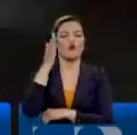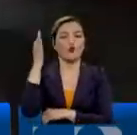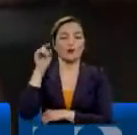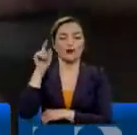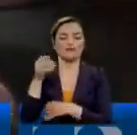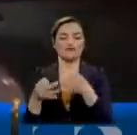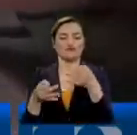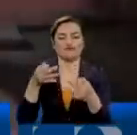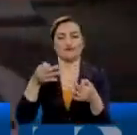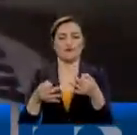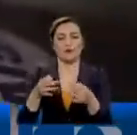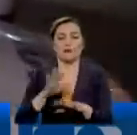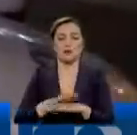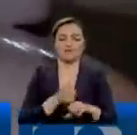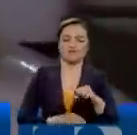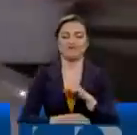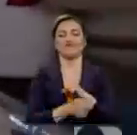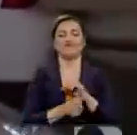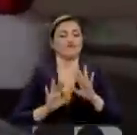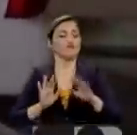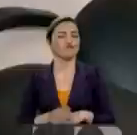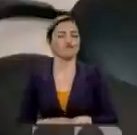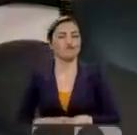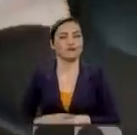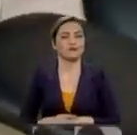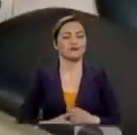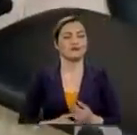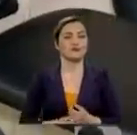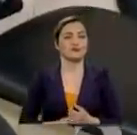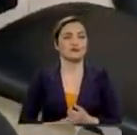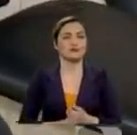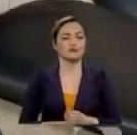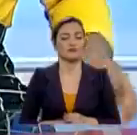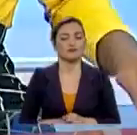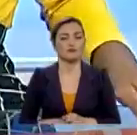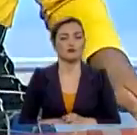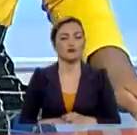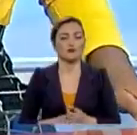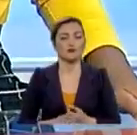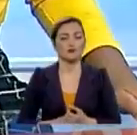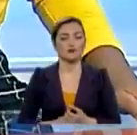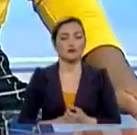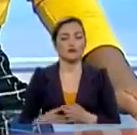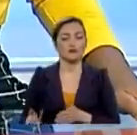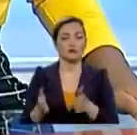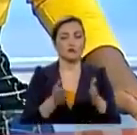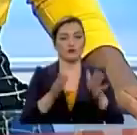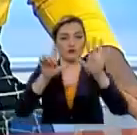donde será juzgado por el crimen presuntamente cometido. En Cuenca, Iván Rodríguez, 24 horas.